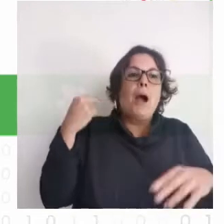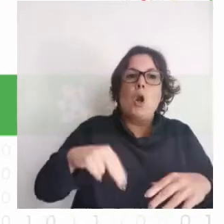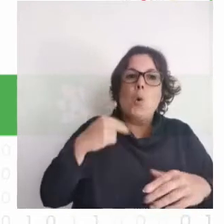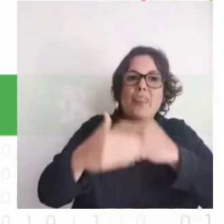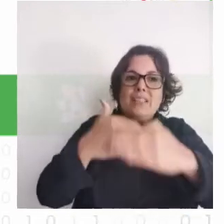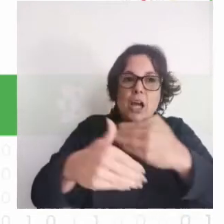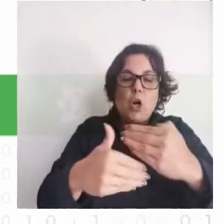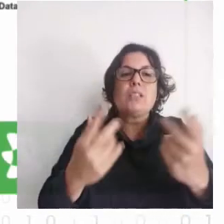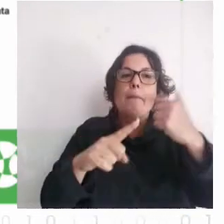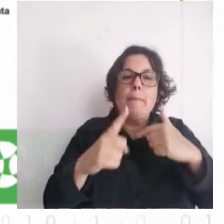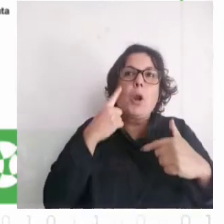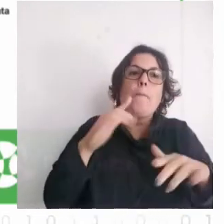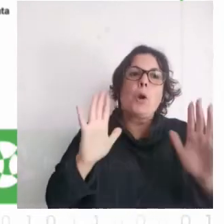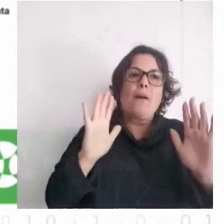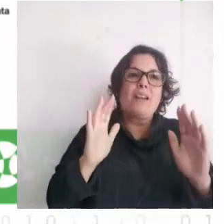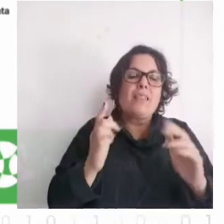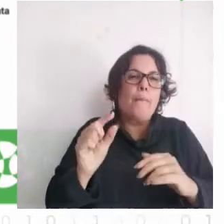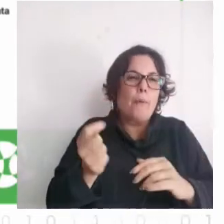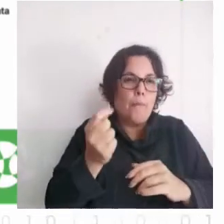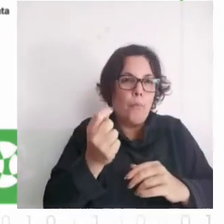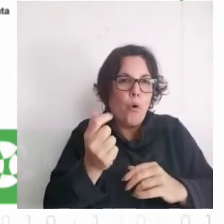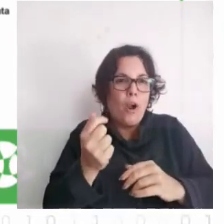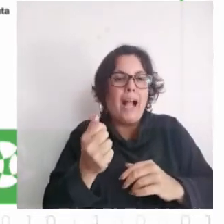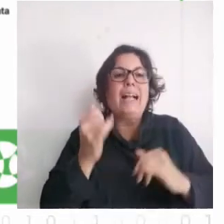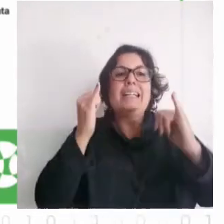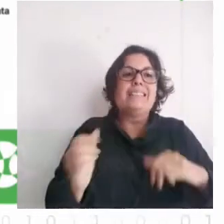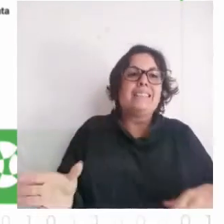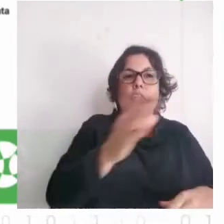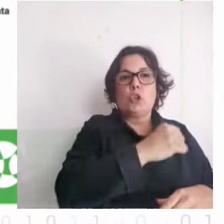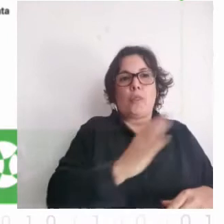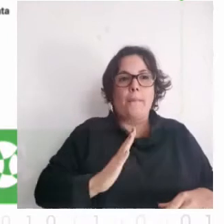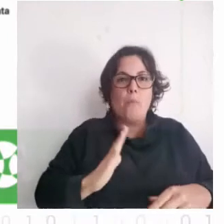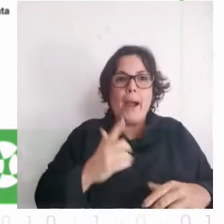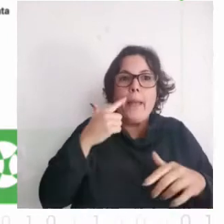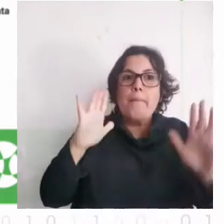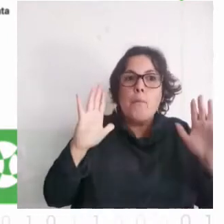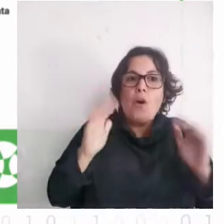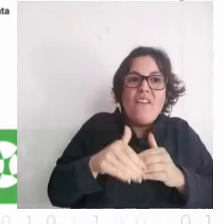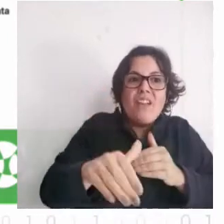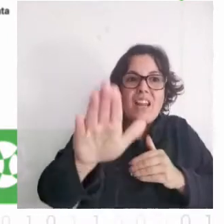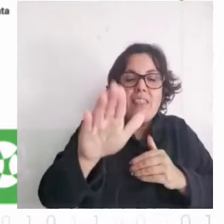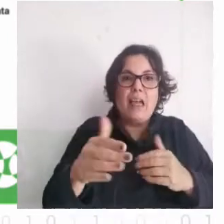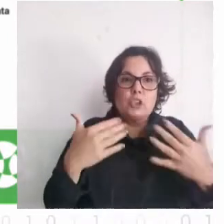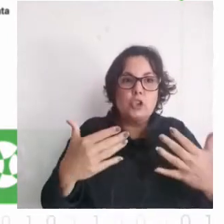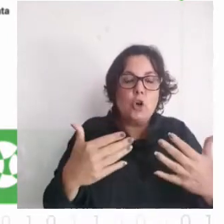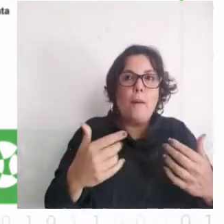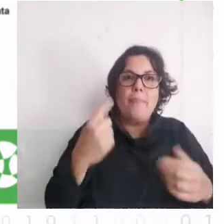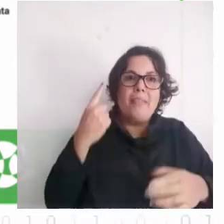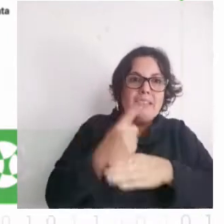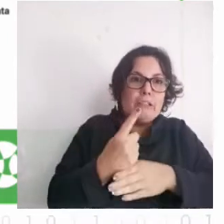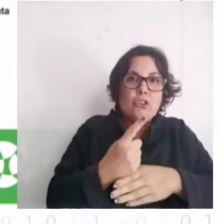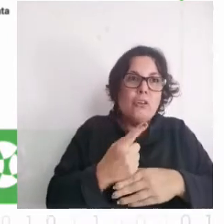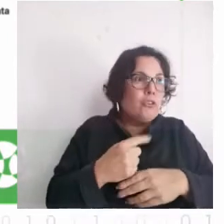la probabilidad era muy, muy bajita. Si todas las mujeres que tienen esa probabilidad le tomaron las mismas decisiones, ¿qué es lo que